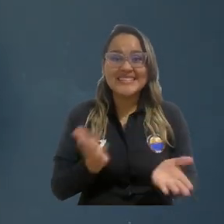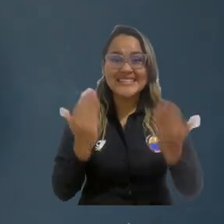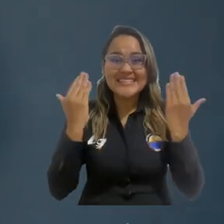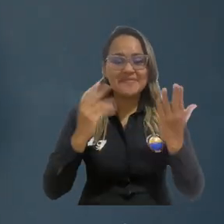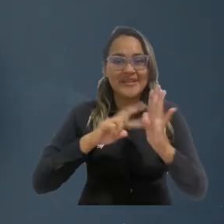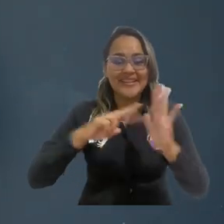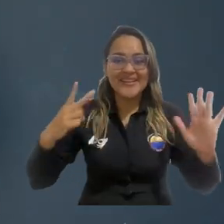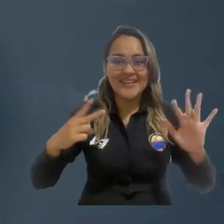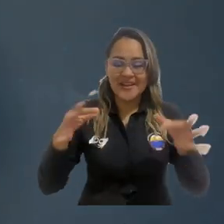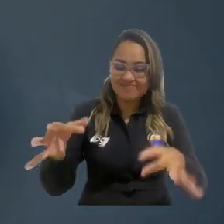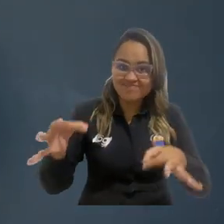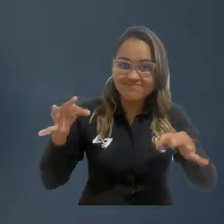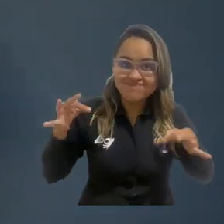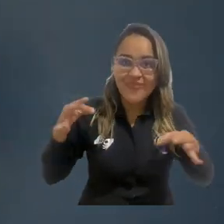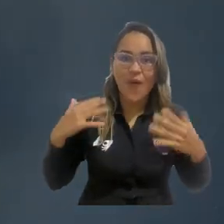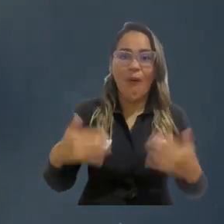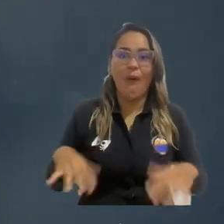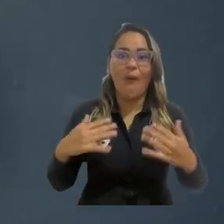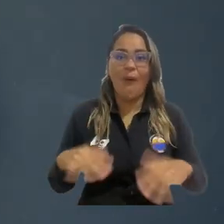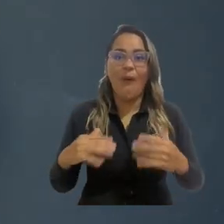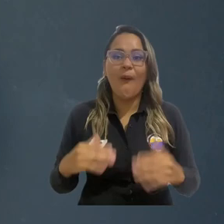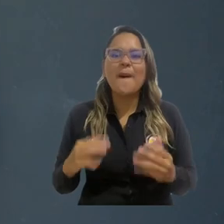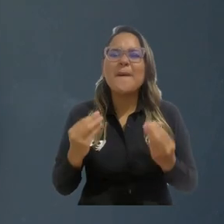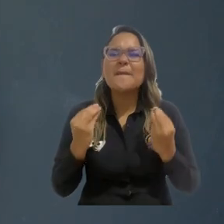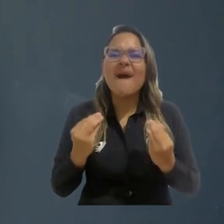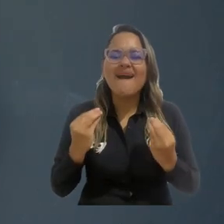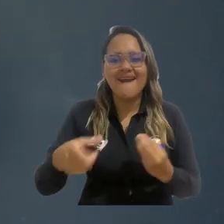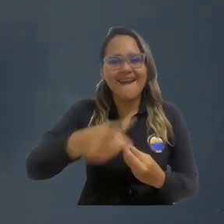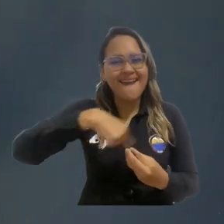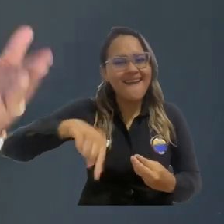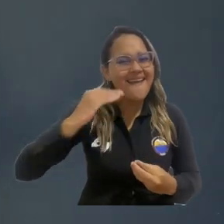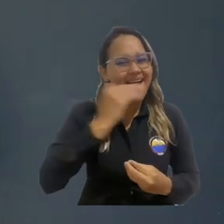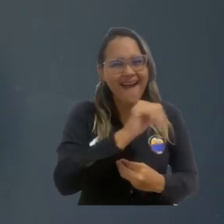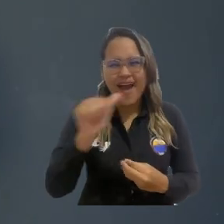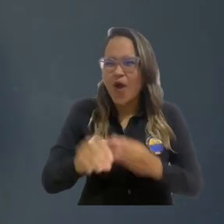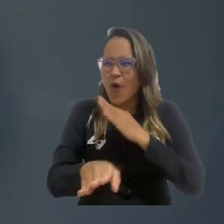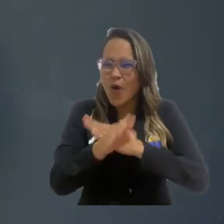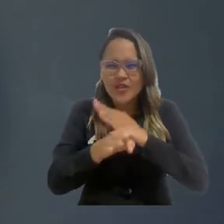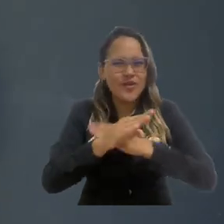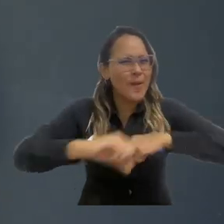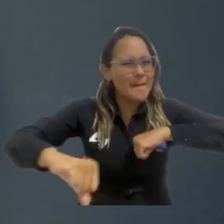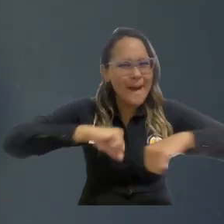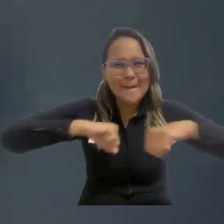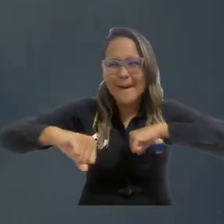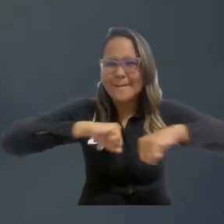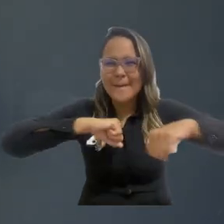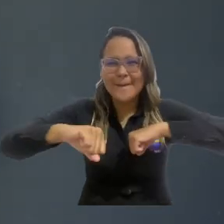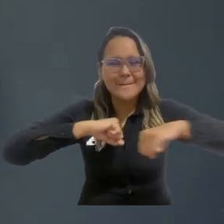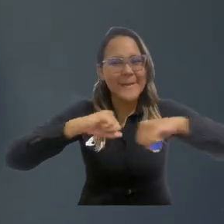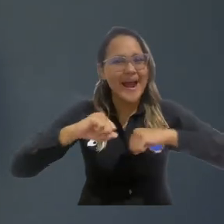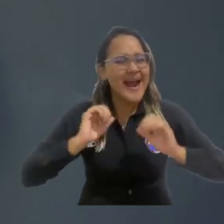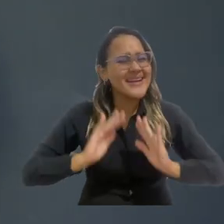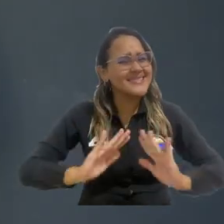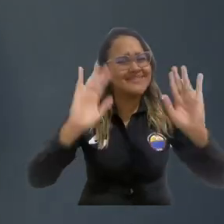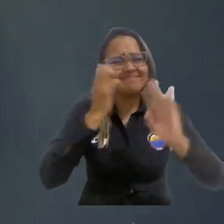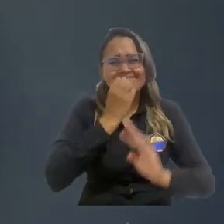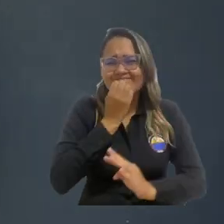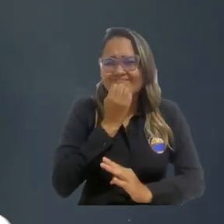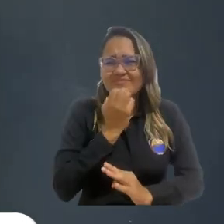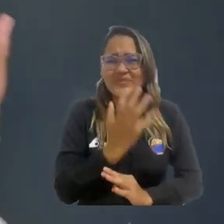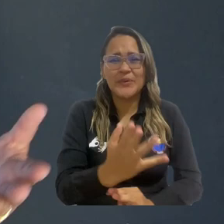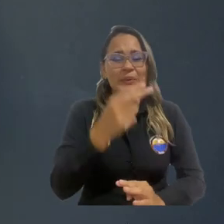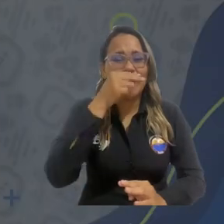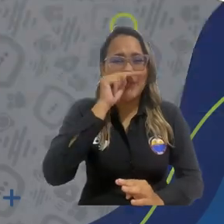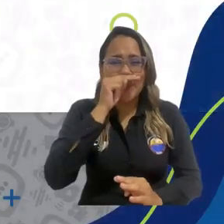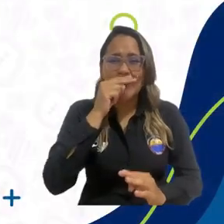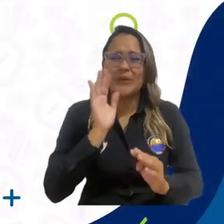así un granito de arena para que estas mujeres sigan desempeñándose a cabalidad en esa tan hermosa labor de sacar adelante